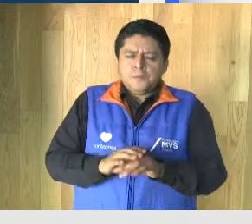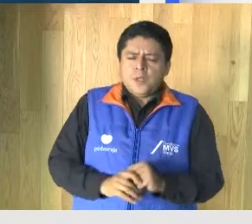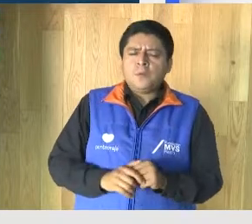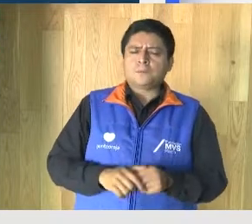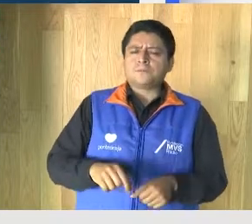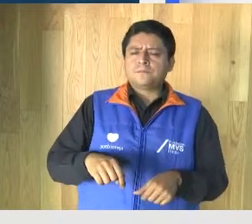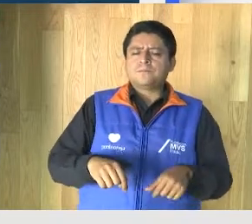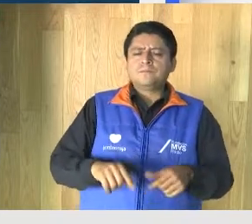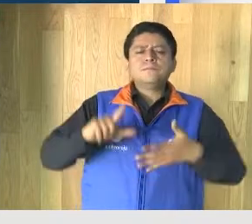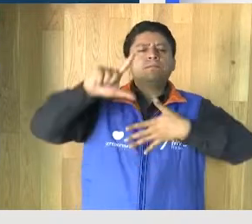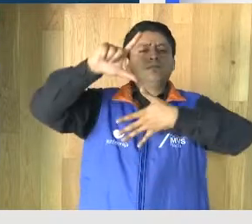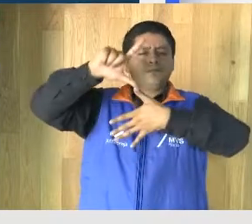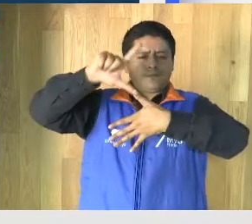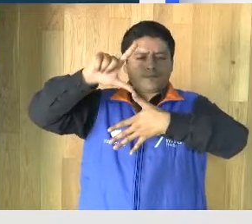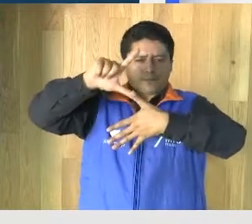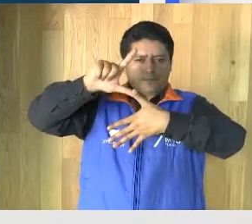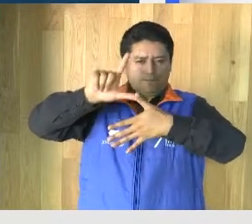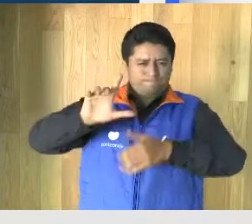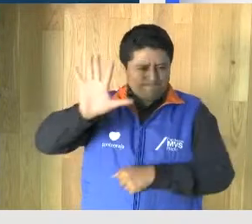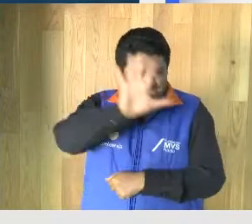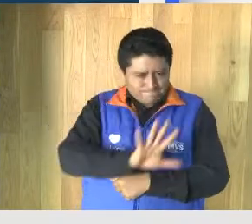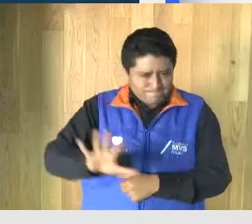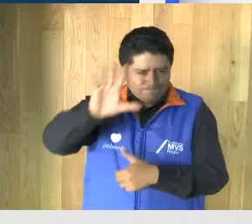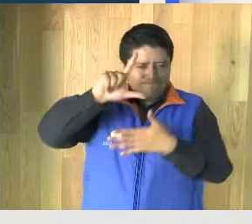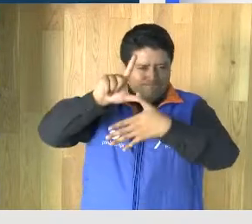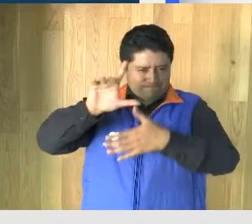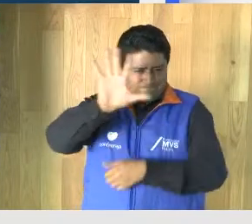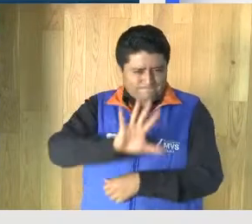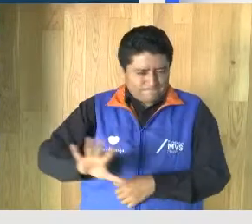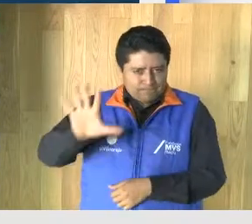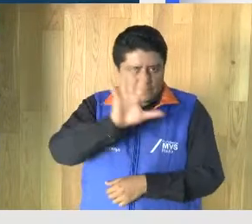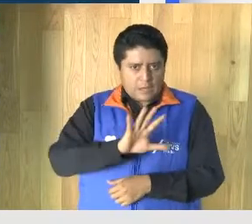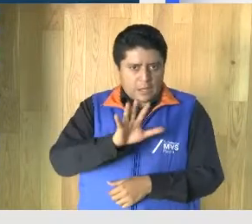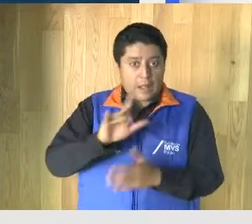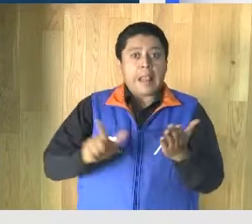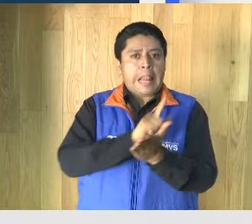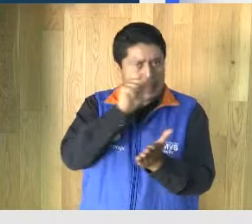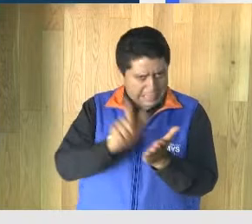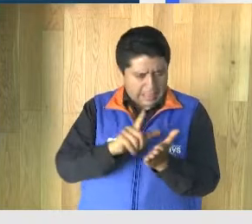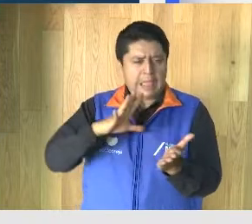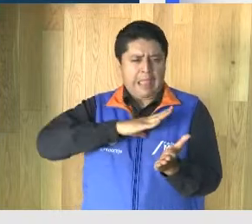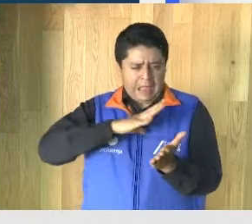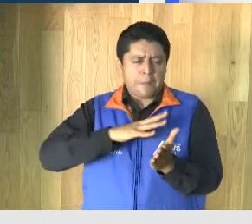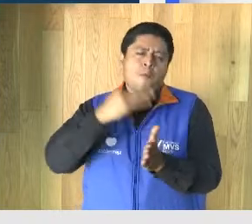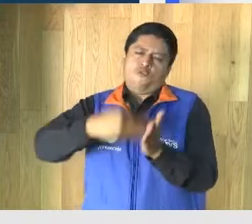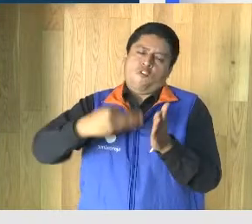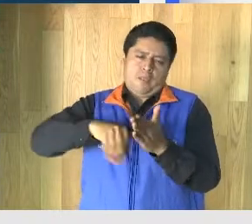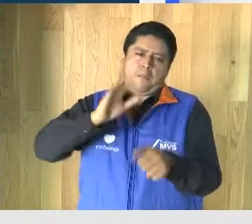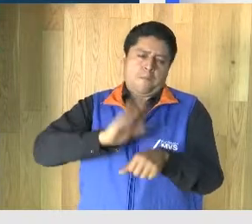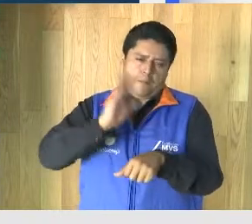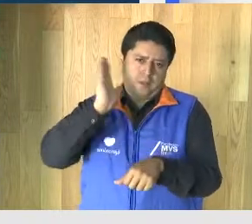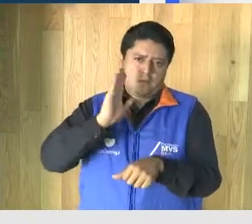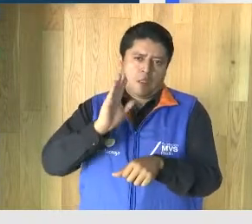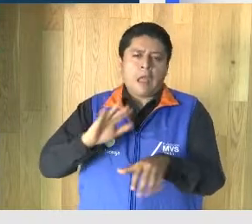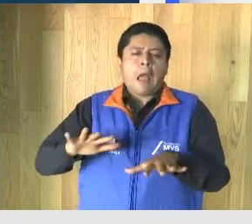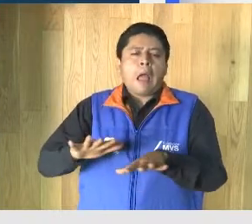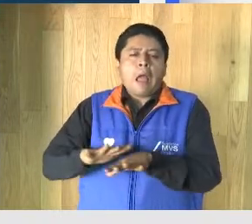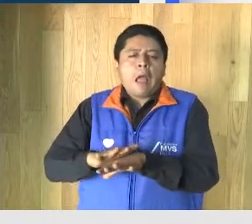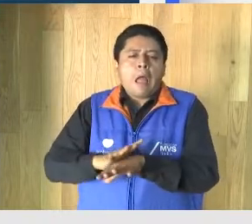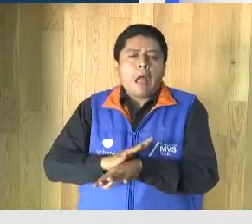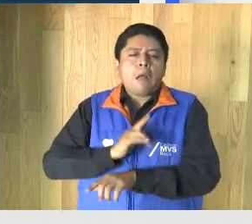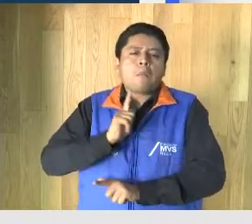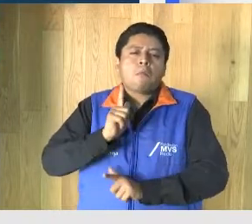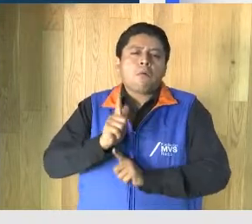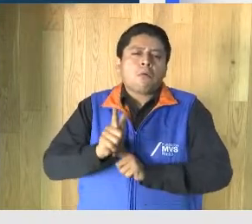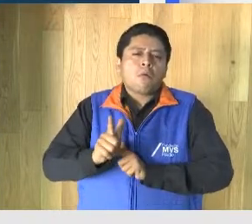rápido y en tan poco tiempo como en Europa, pero lo que sí estamos viendo también en la región es que ese incremento, ¿no?, de